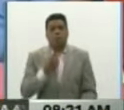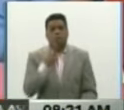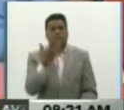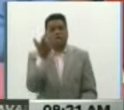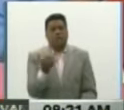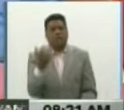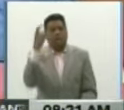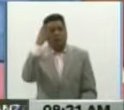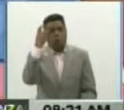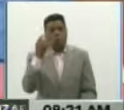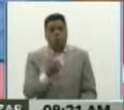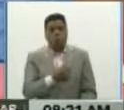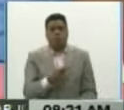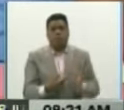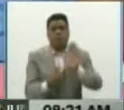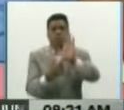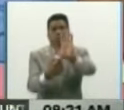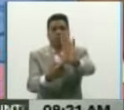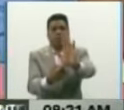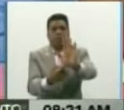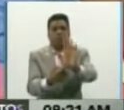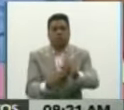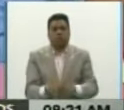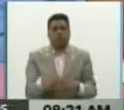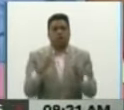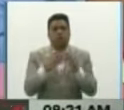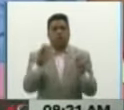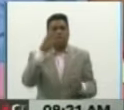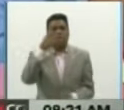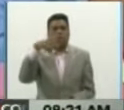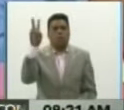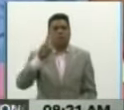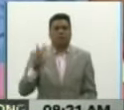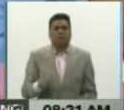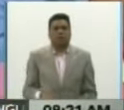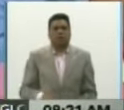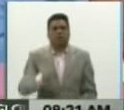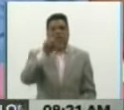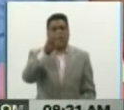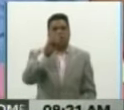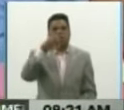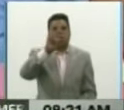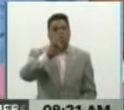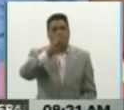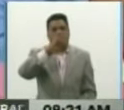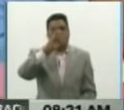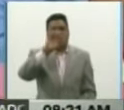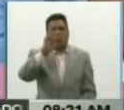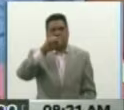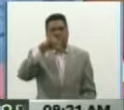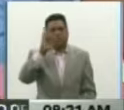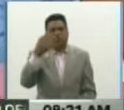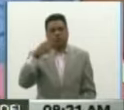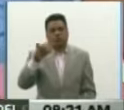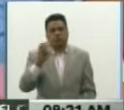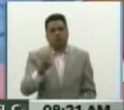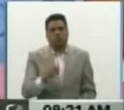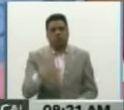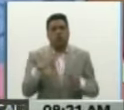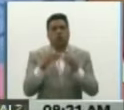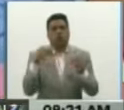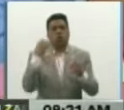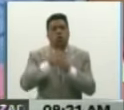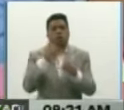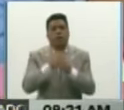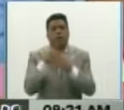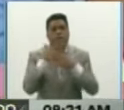hoy, deslumbrarlo públicamente ante todo el pueblo venezolano. Lorenzo, lo que estás diciendo, que tus trabajadores están cómodos, que no